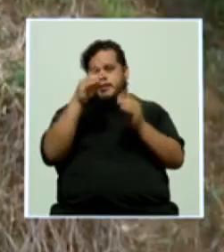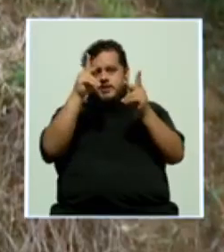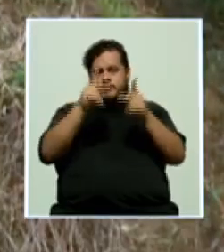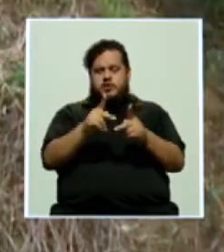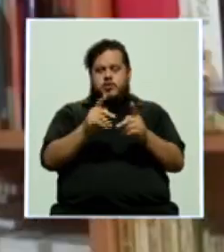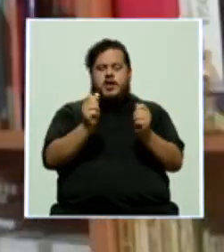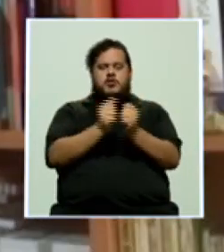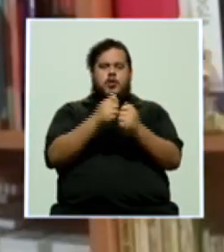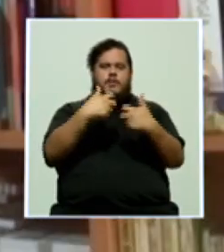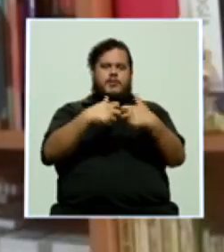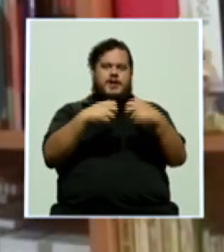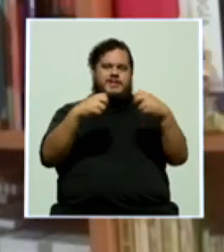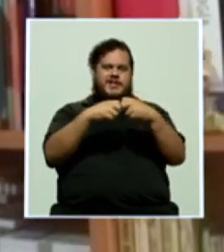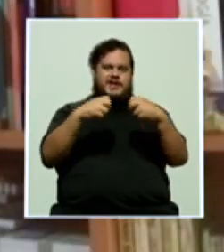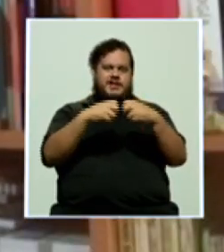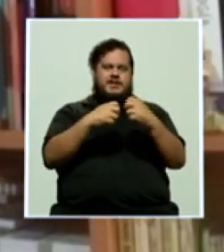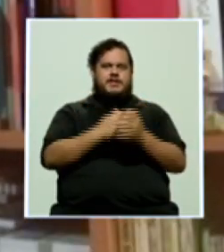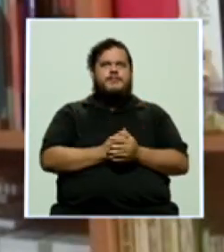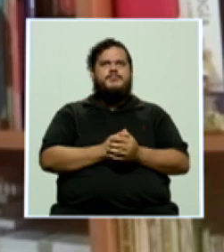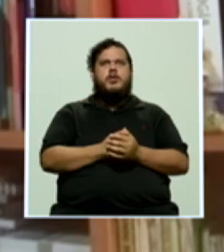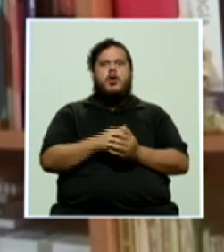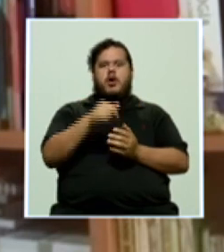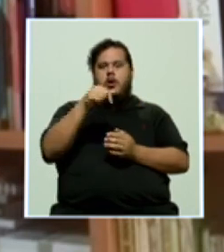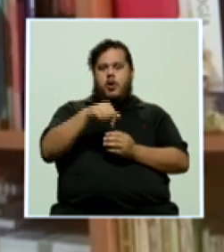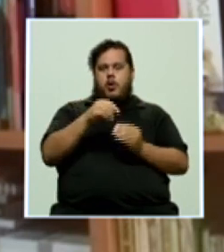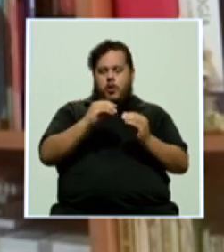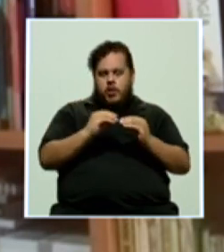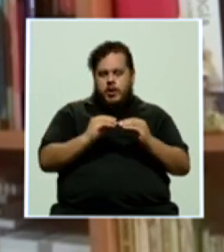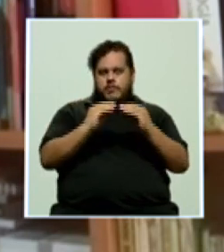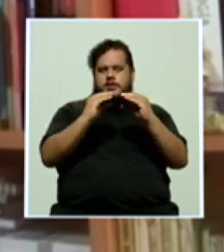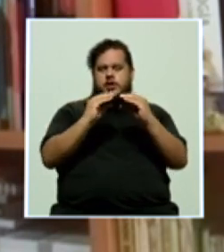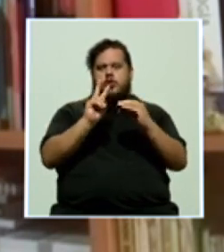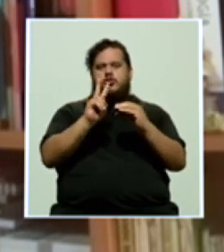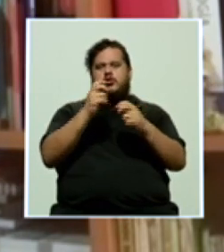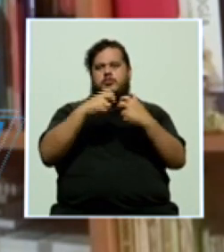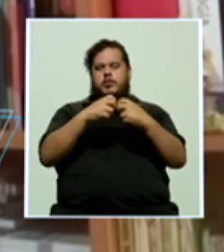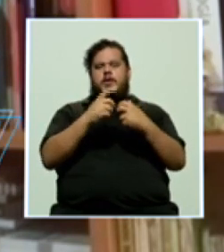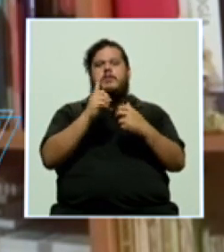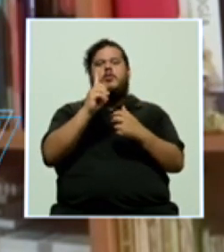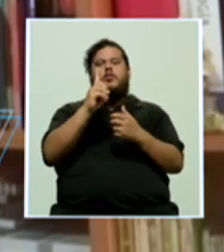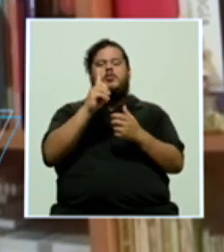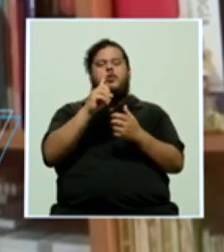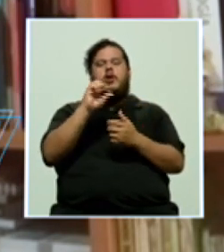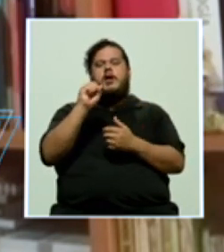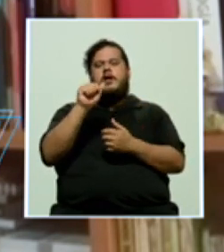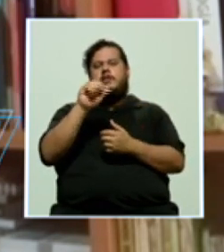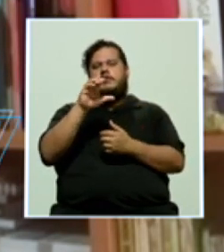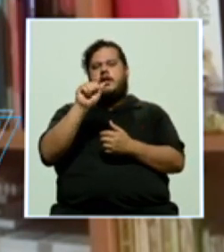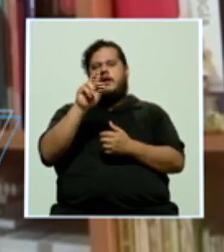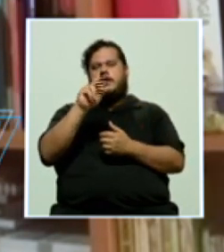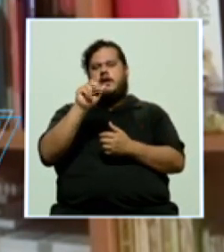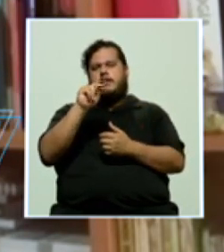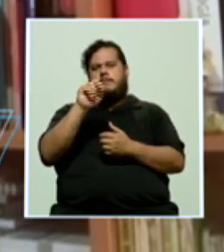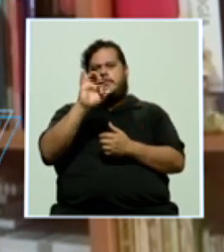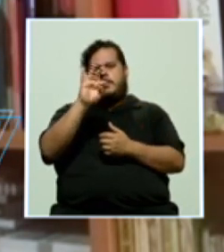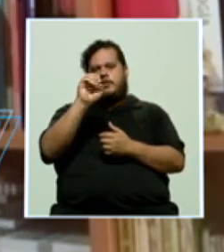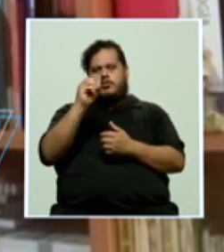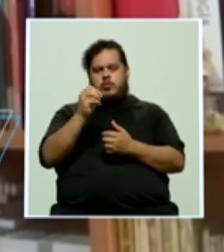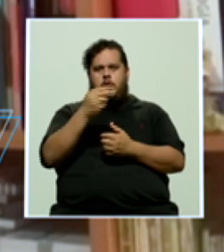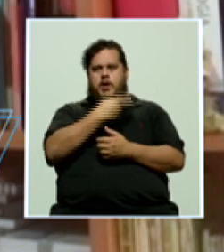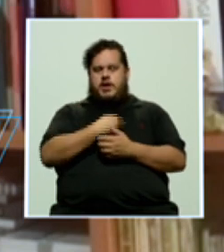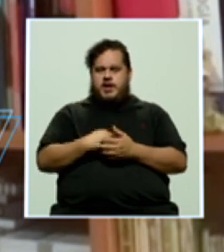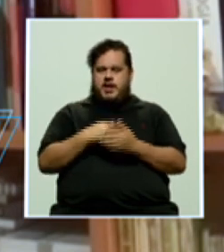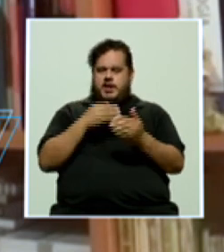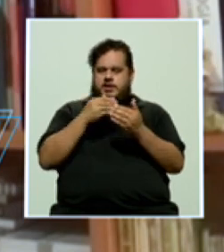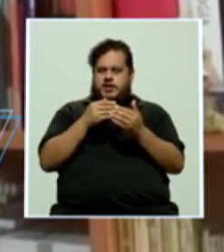algunas horas. El día de hoy amanecimos con 2 sectores con daños grandes. Uno en Sacramento, en las montañas altas de Heredia, sector del